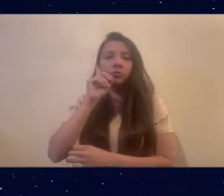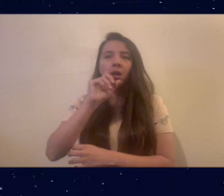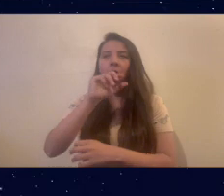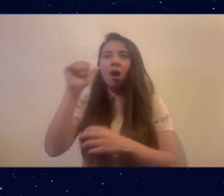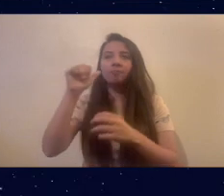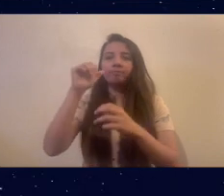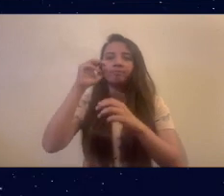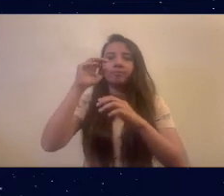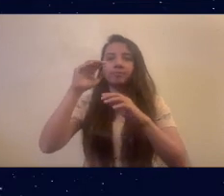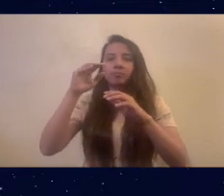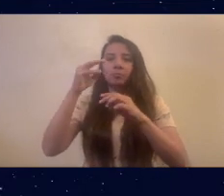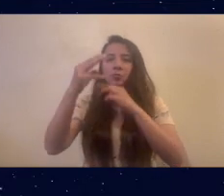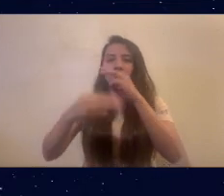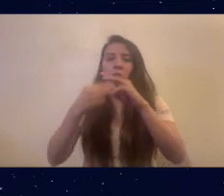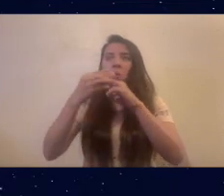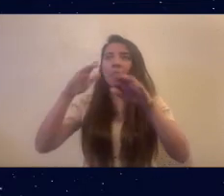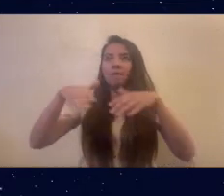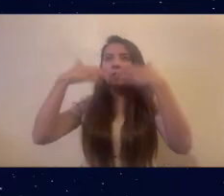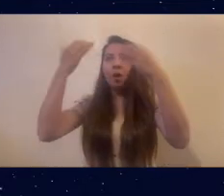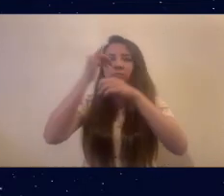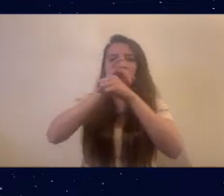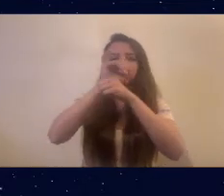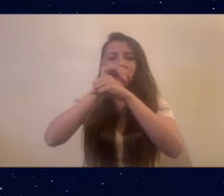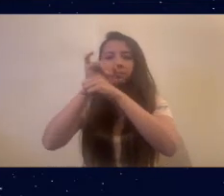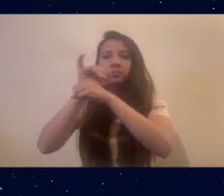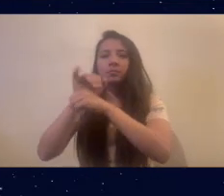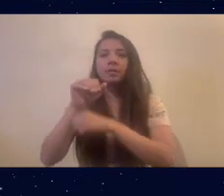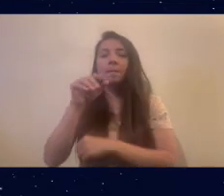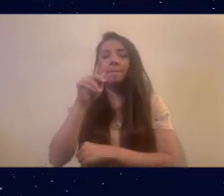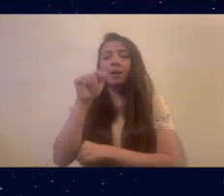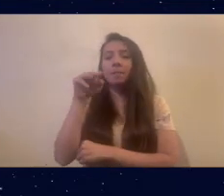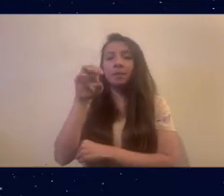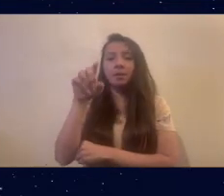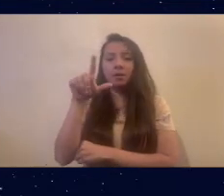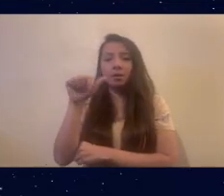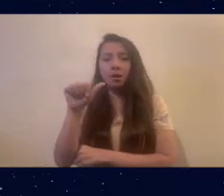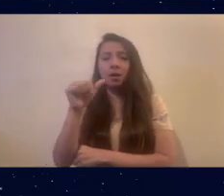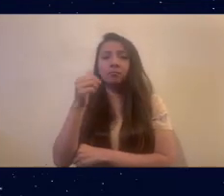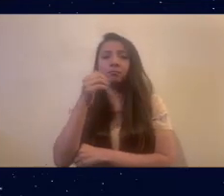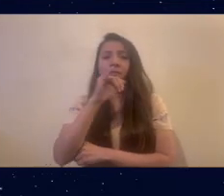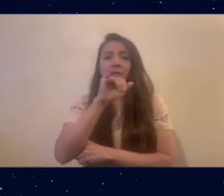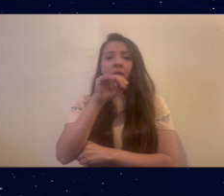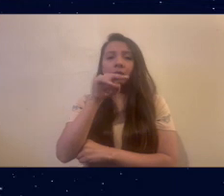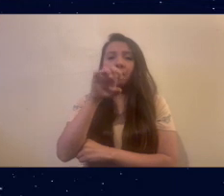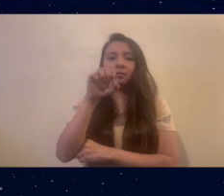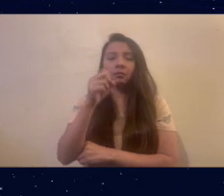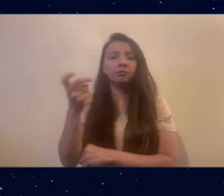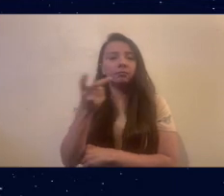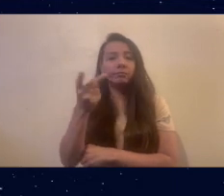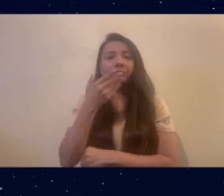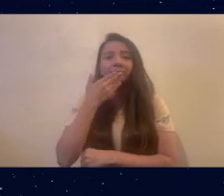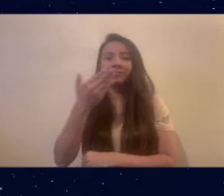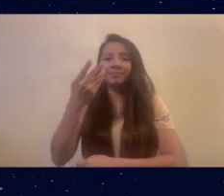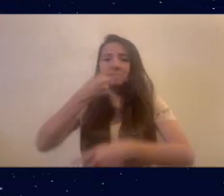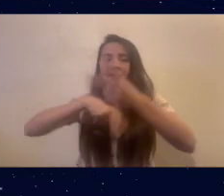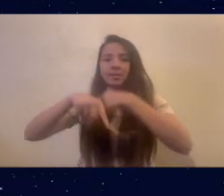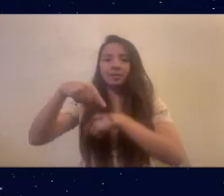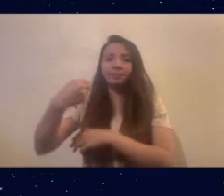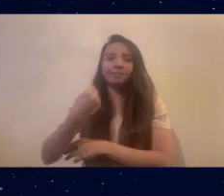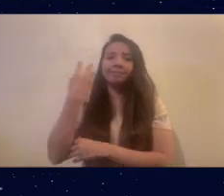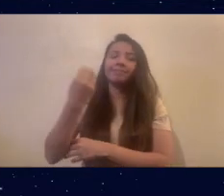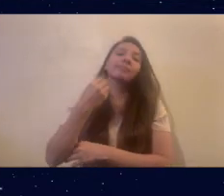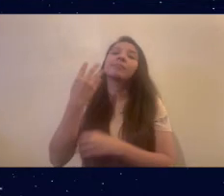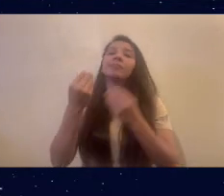astrobiólogas, la doctora Pamela Such y la doctora Inés Mercado. Bienvenidas a nuestras